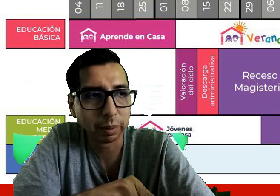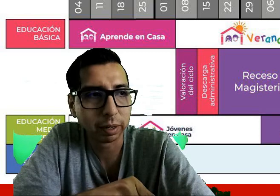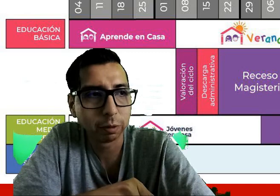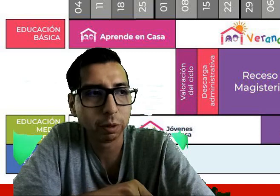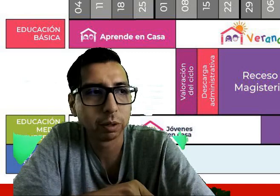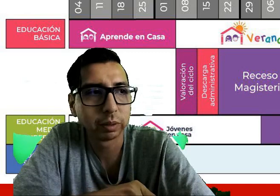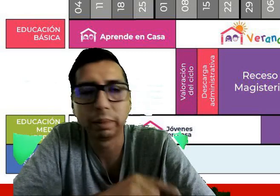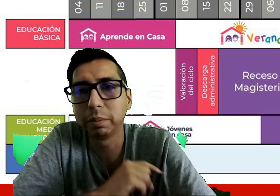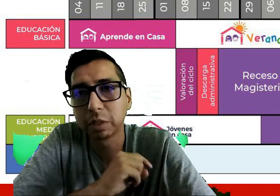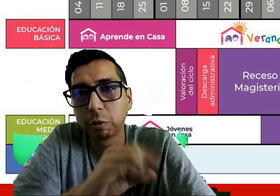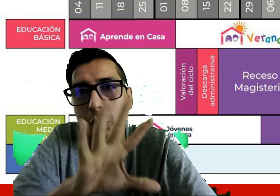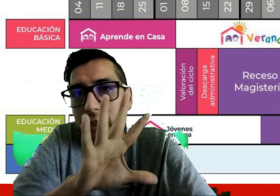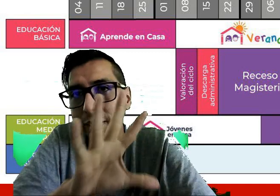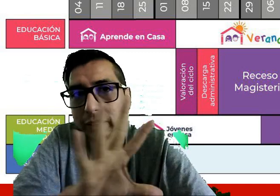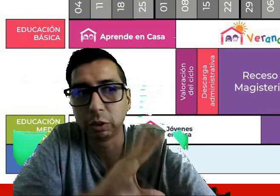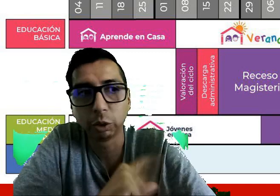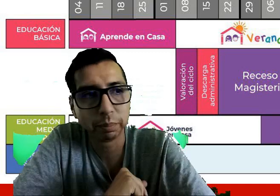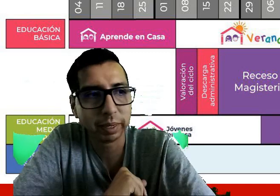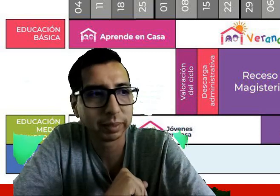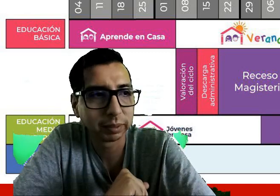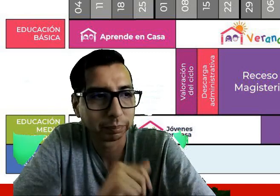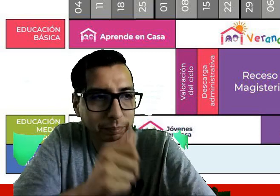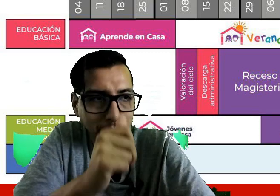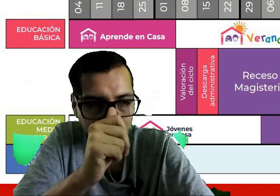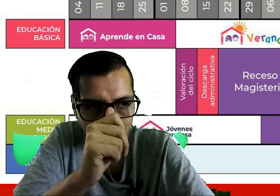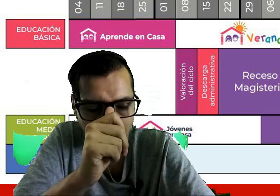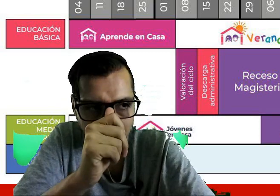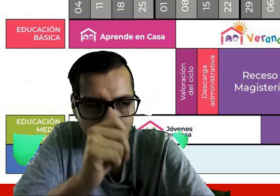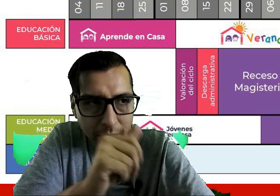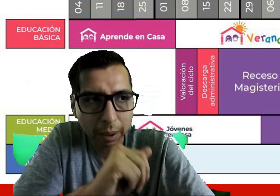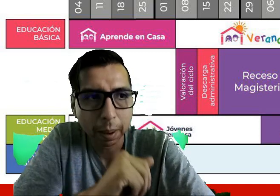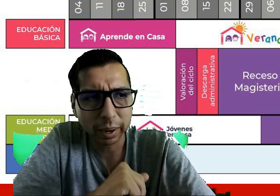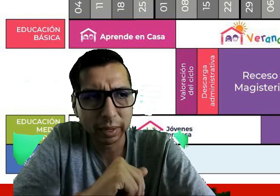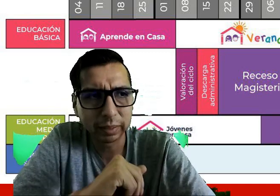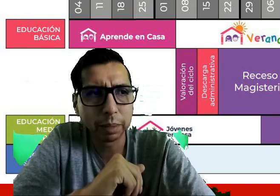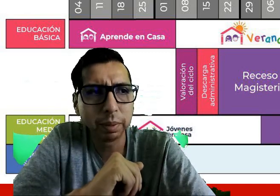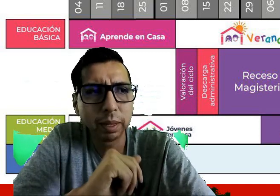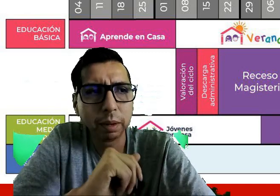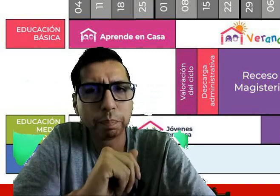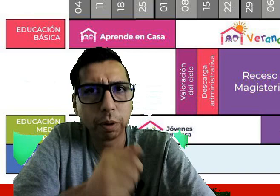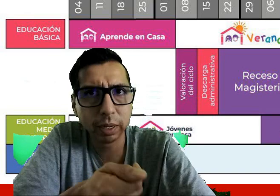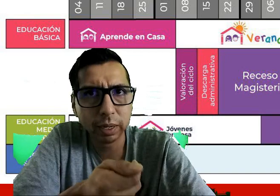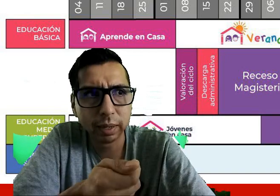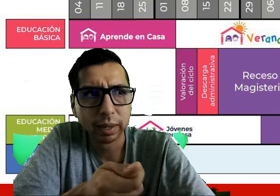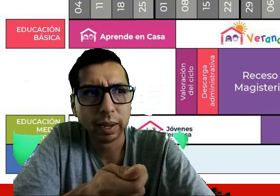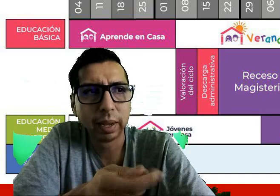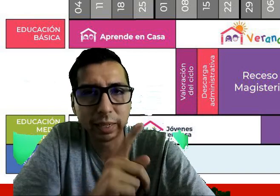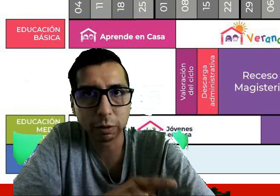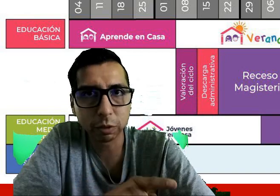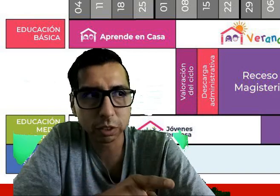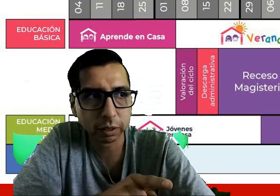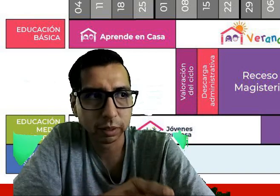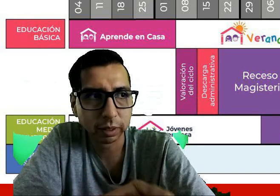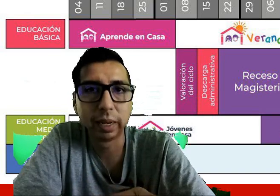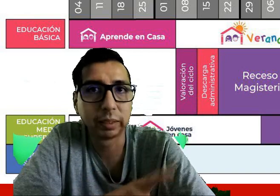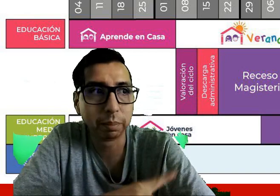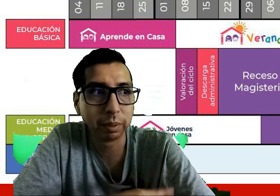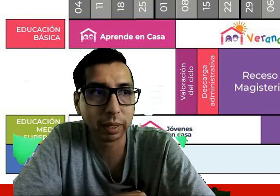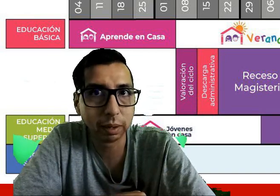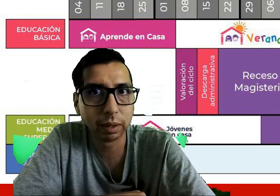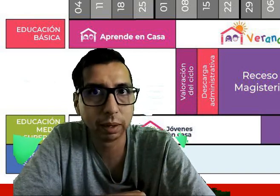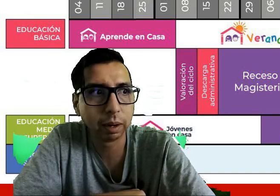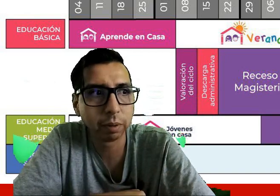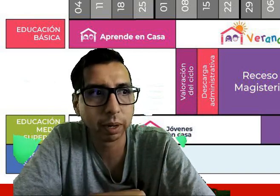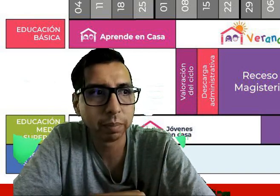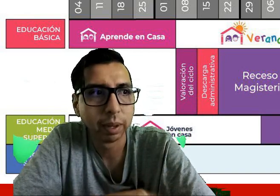Y la cuarta semana de julio. Sabemos que julio tiene 5 semanas. Y para el examen del Poli es en agosto